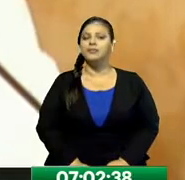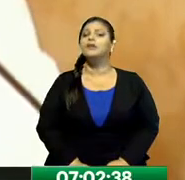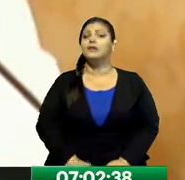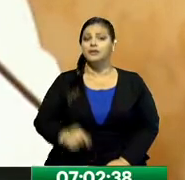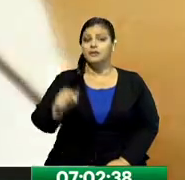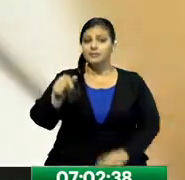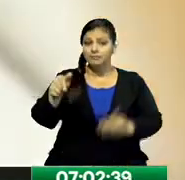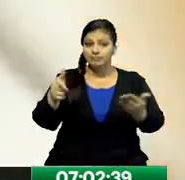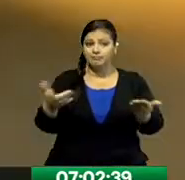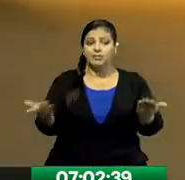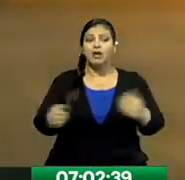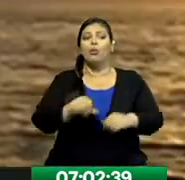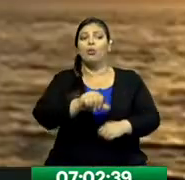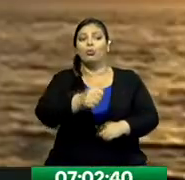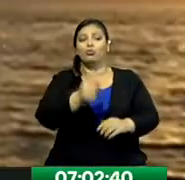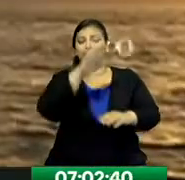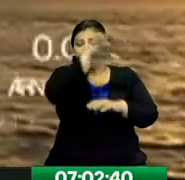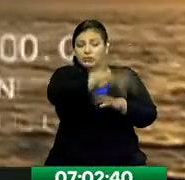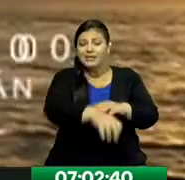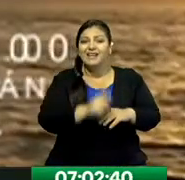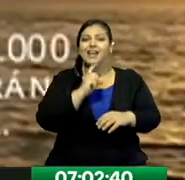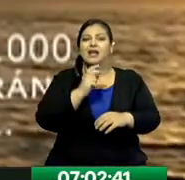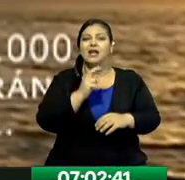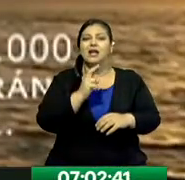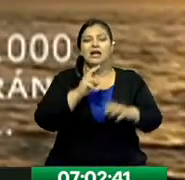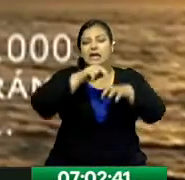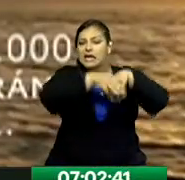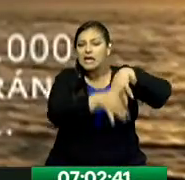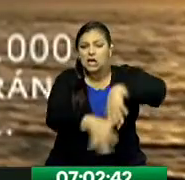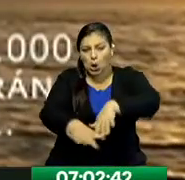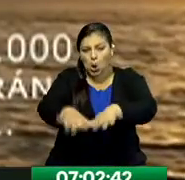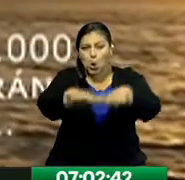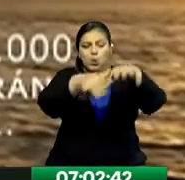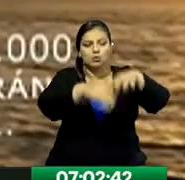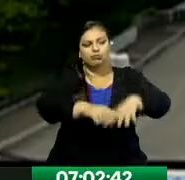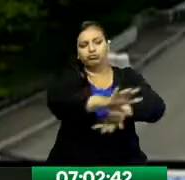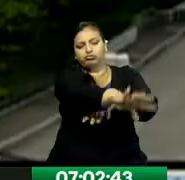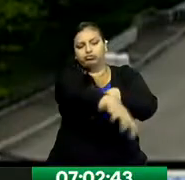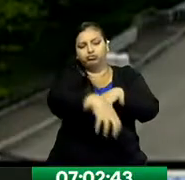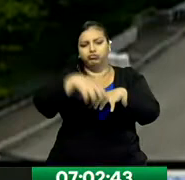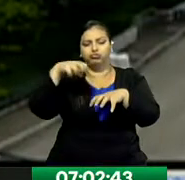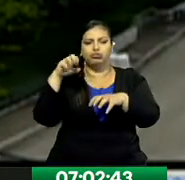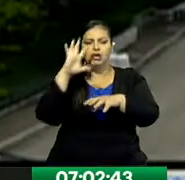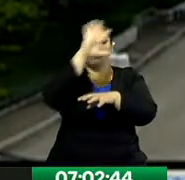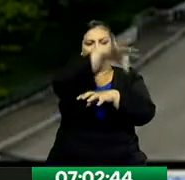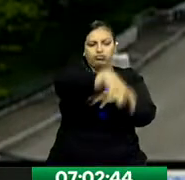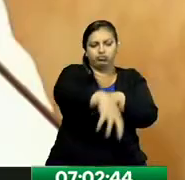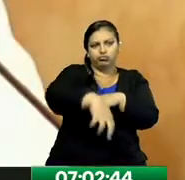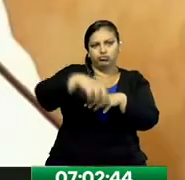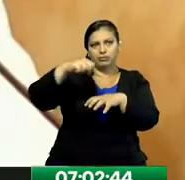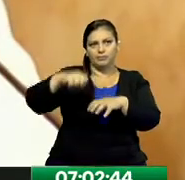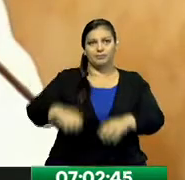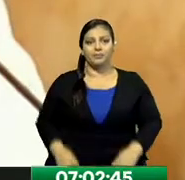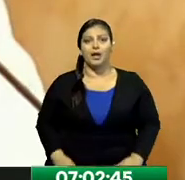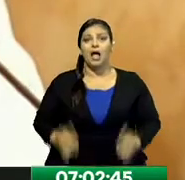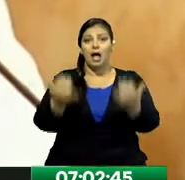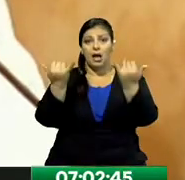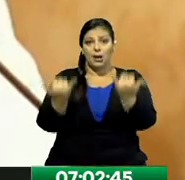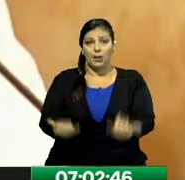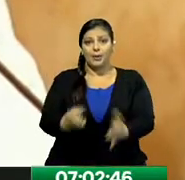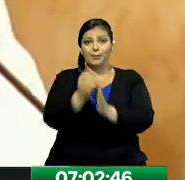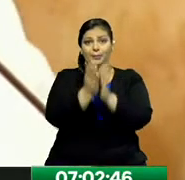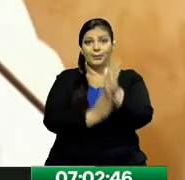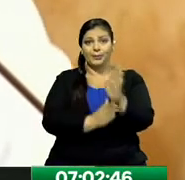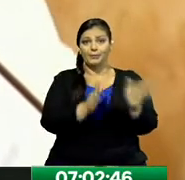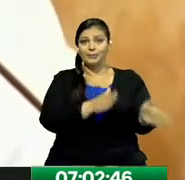dragador, los navieros. Otros proyectos. Vamos a iniciar ya el pilotaje de la aerovía. En materia de